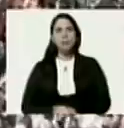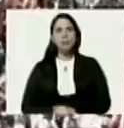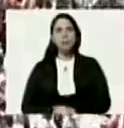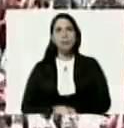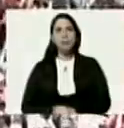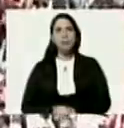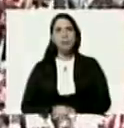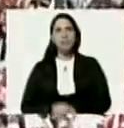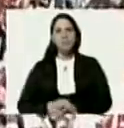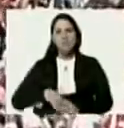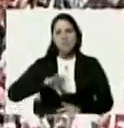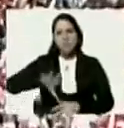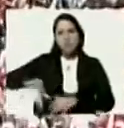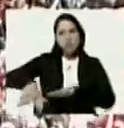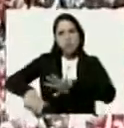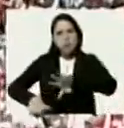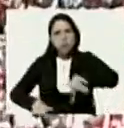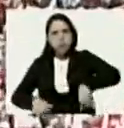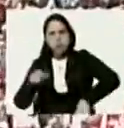¡Corrupto!